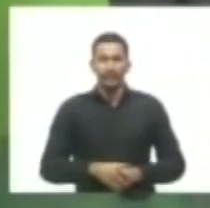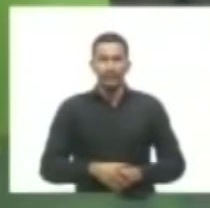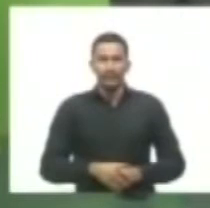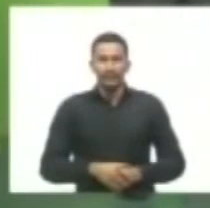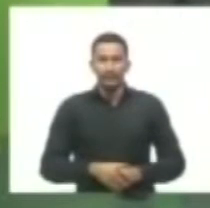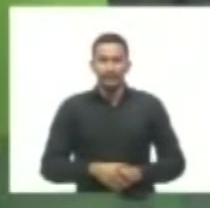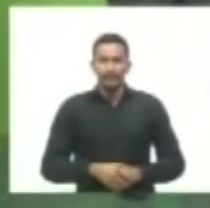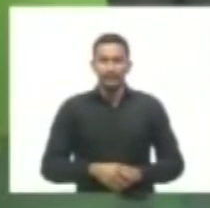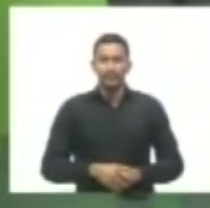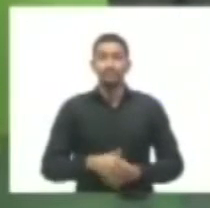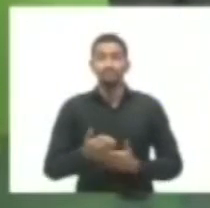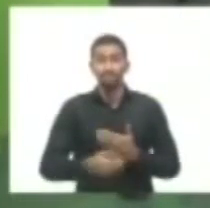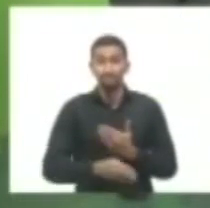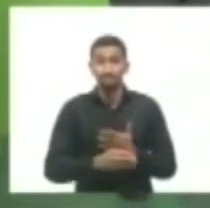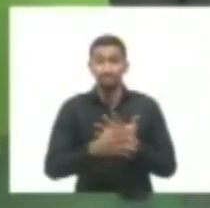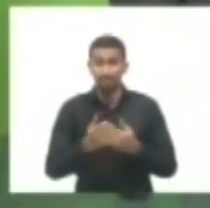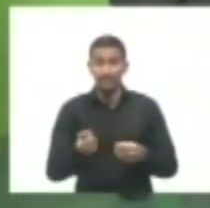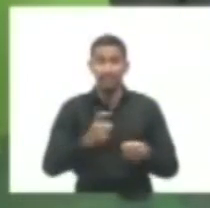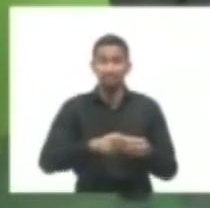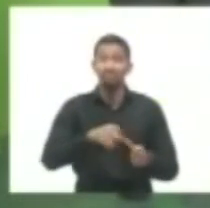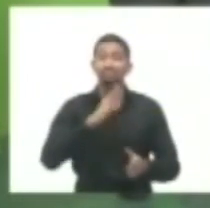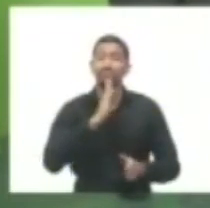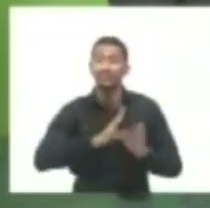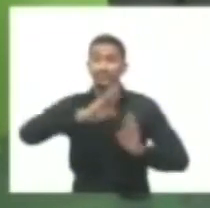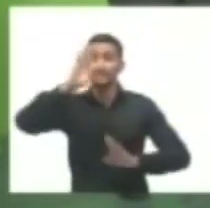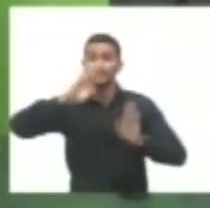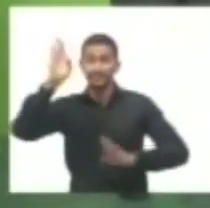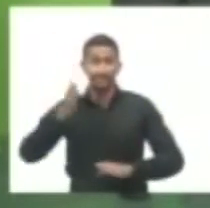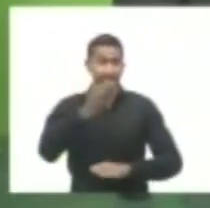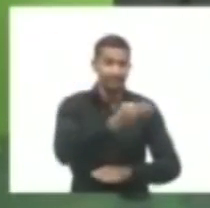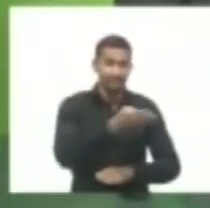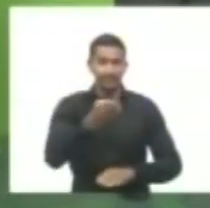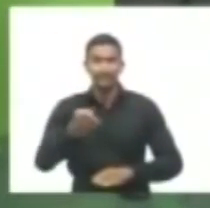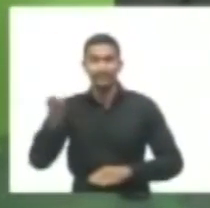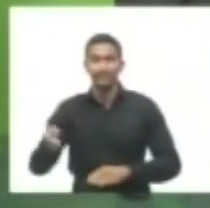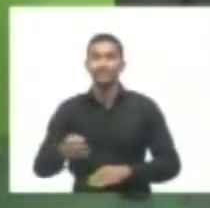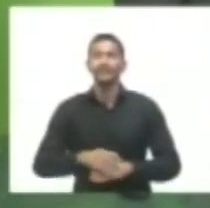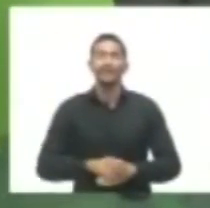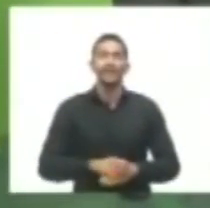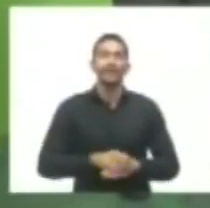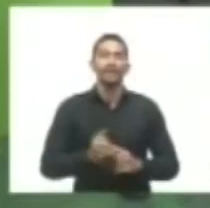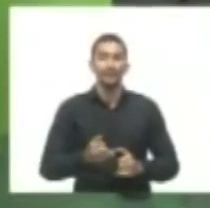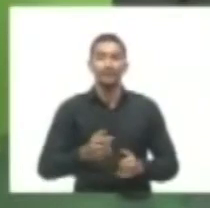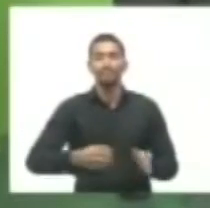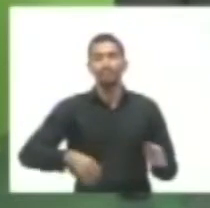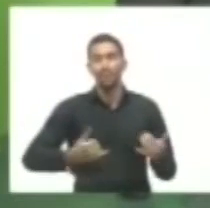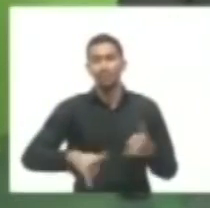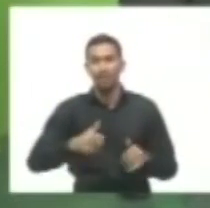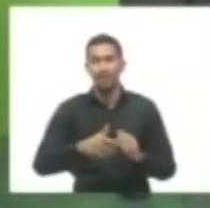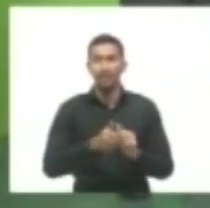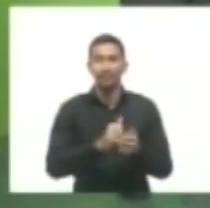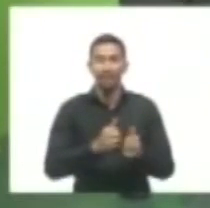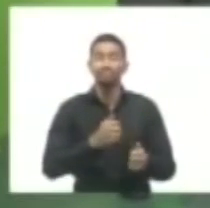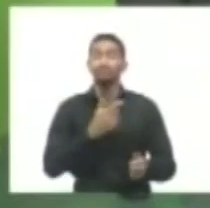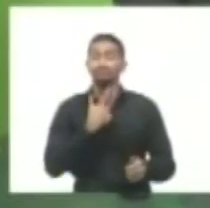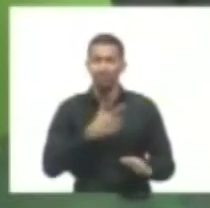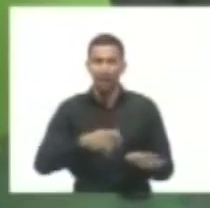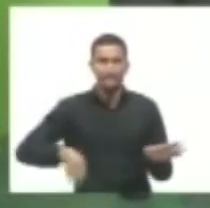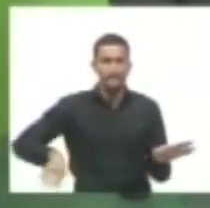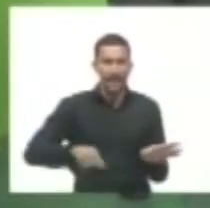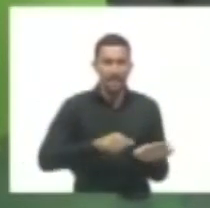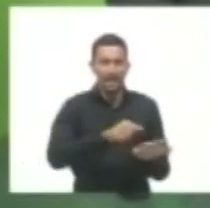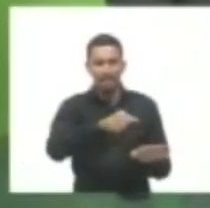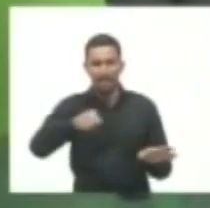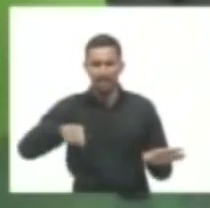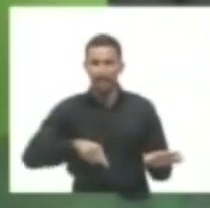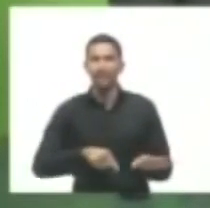hay que inscribirse entonces. ¿Quién se apunta? Marcos. No, una buena jugadora de Villar. Hay que verla. Y a tres bandas. Tenemos